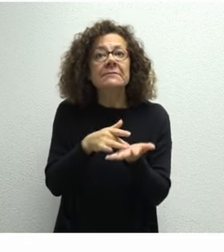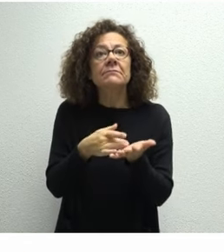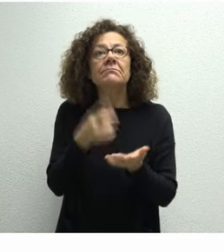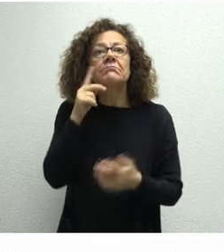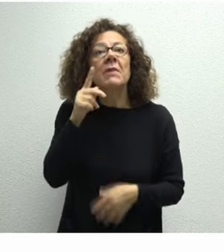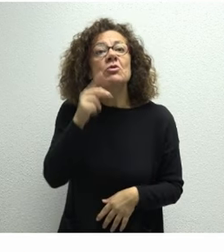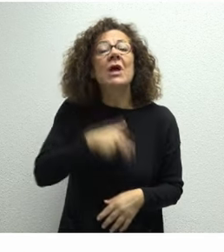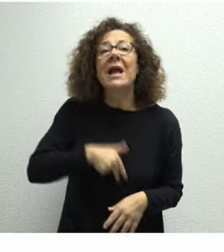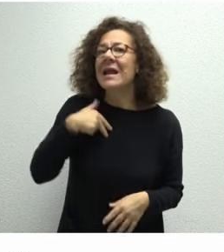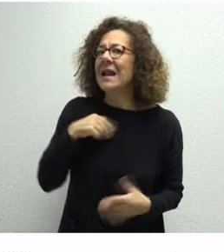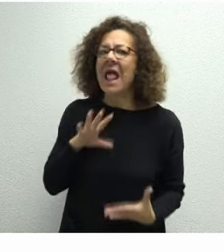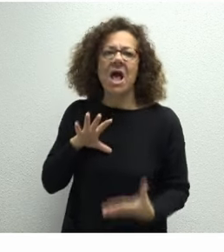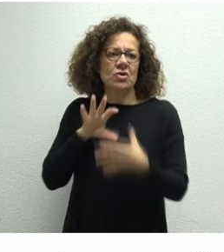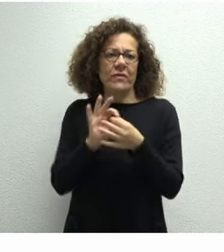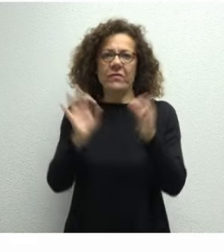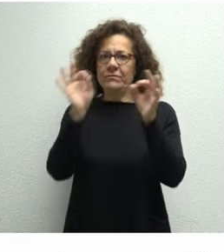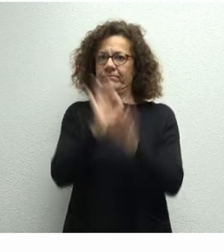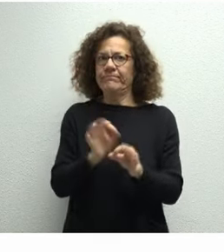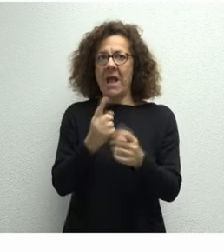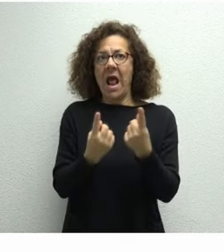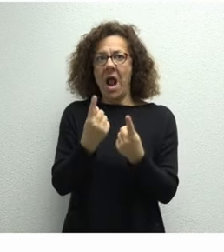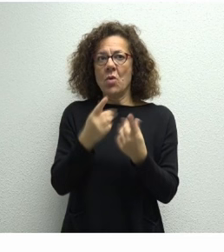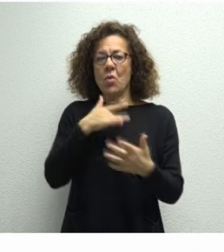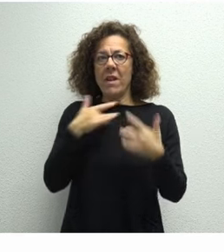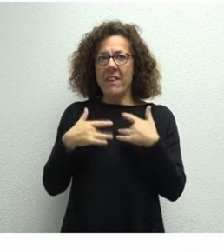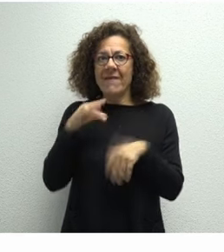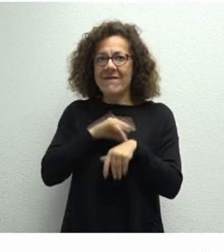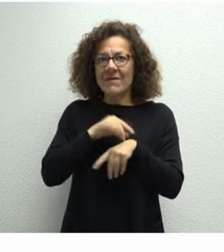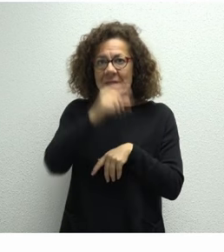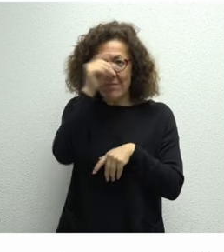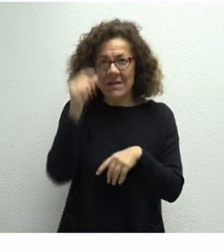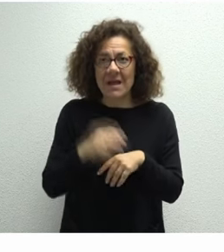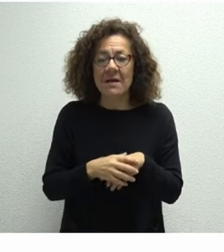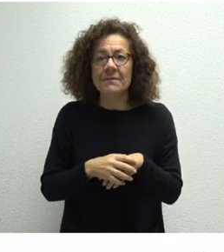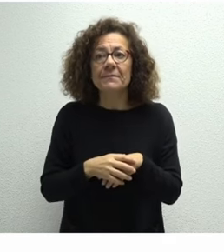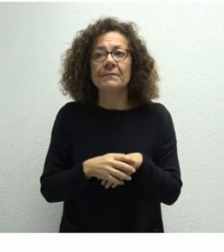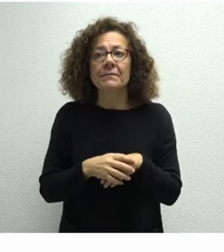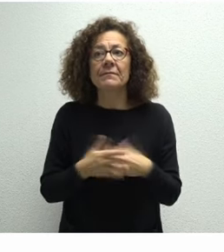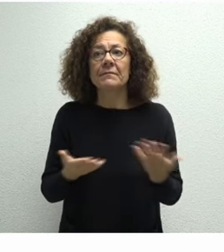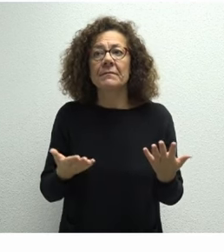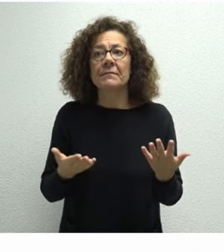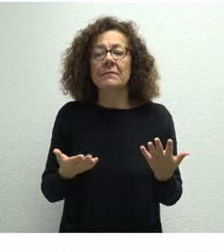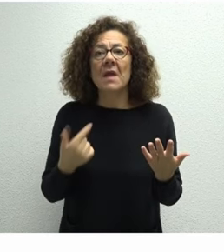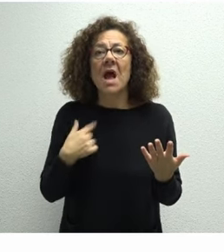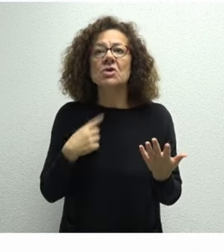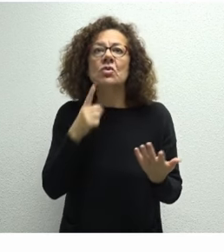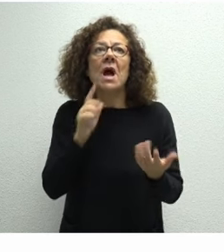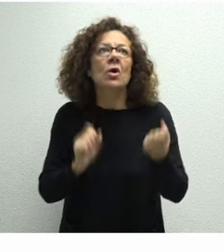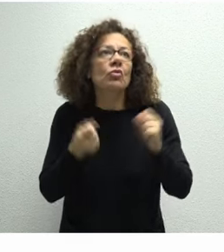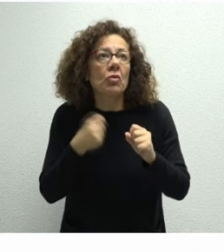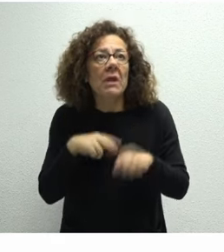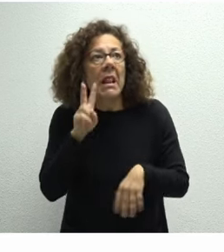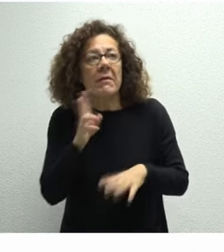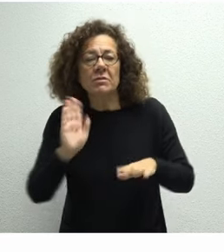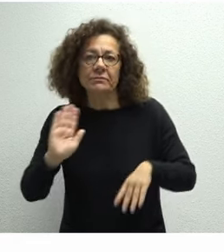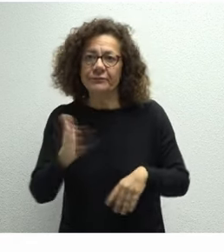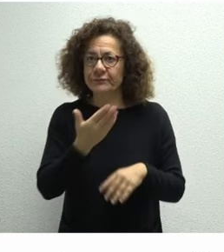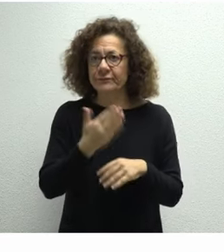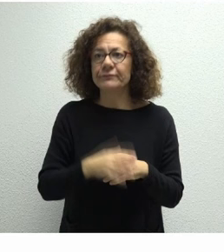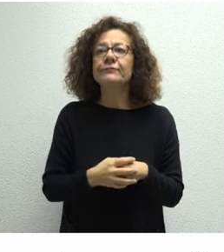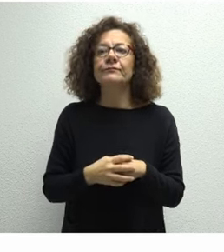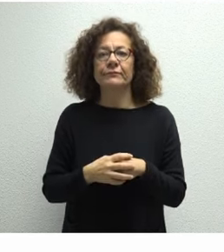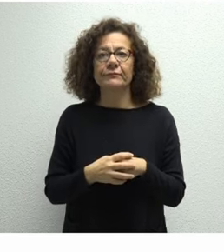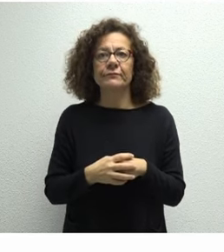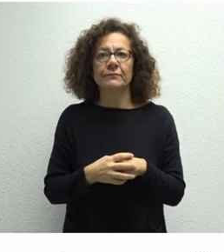general no están asociados a ningún tipo de diagnóstico de enfermedad mental sino nada conducta y se acabó No sí